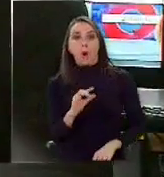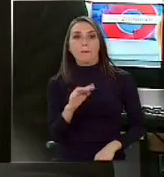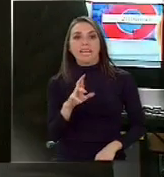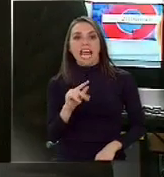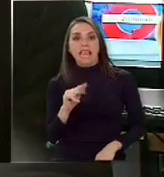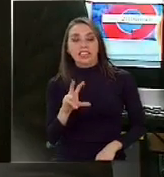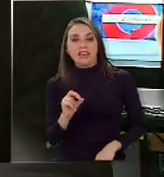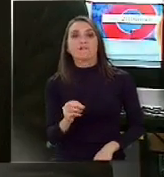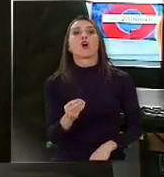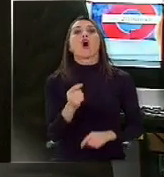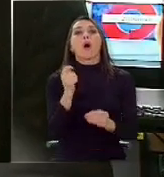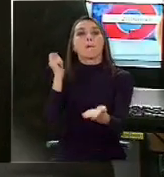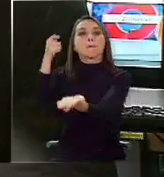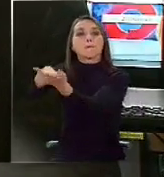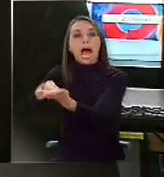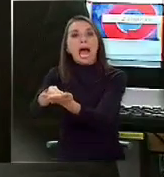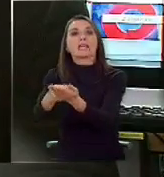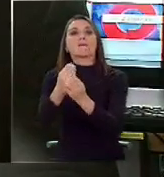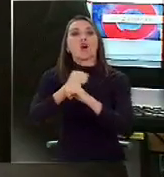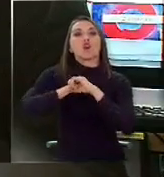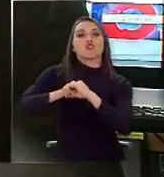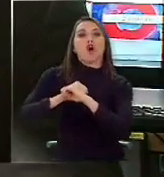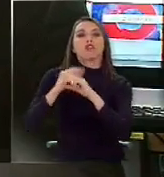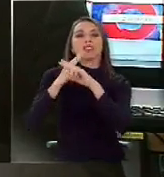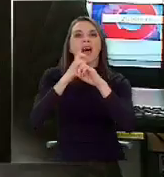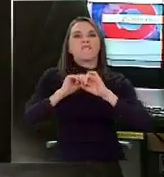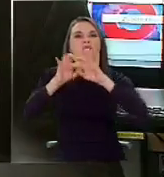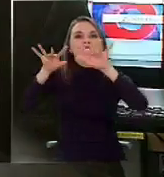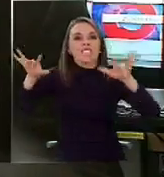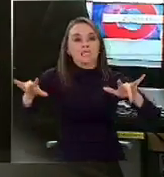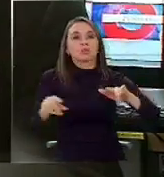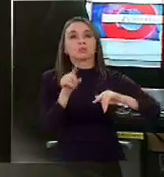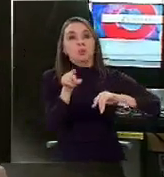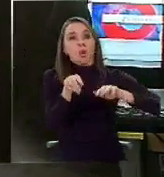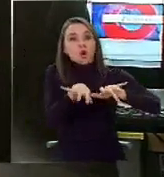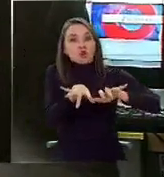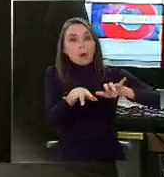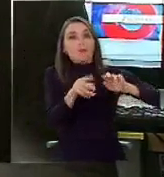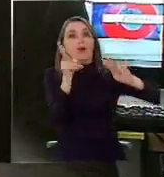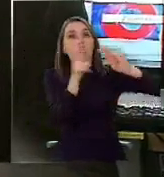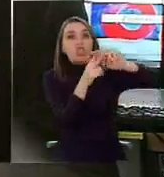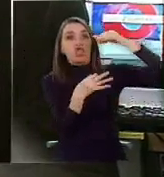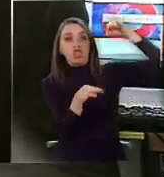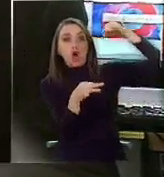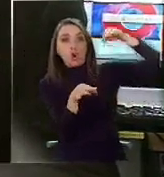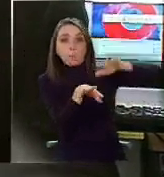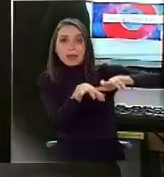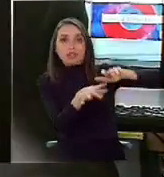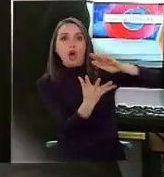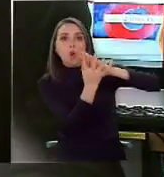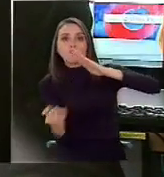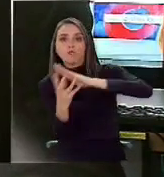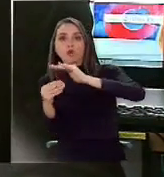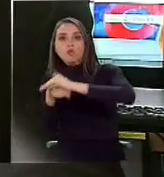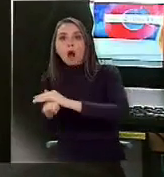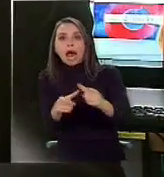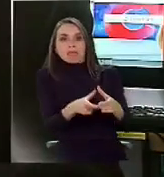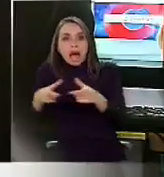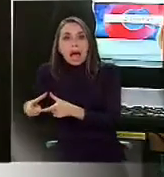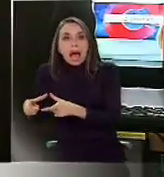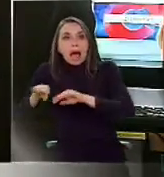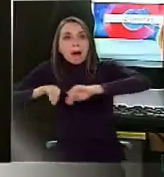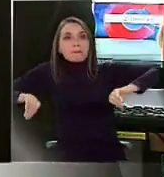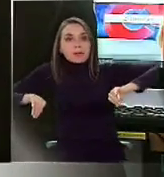si se puede pagar un poco para tenerlo, hacerlo. Tener respaldados todos los documentos que están dentro del computador, todos los archivos. Y por